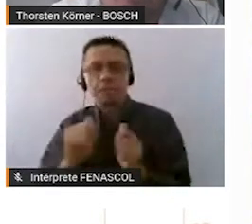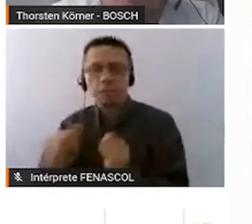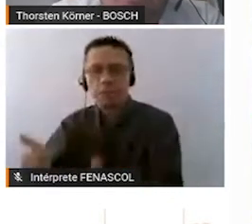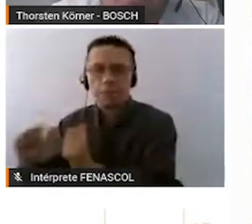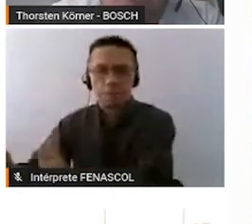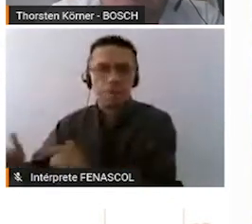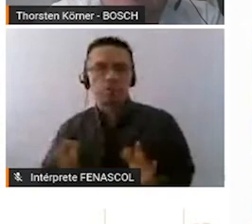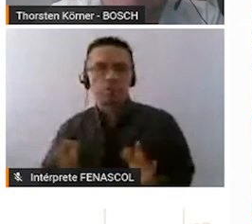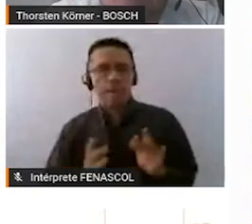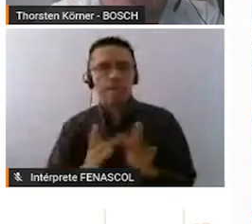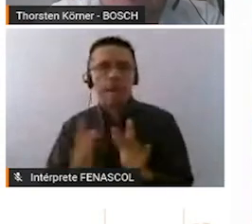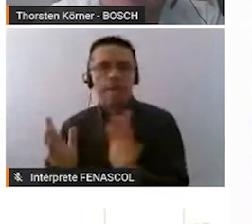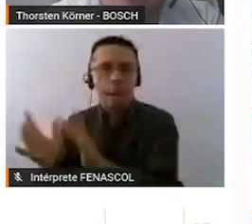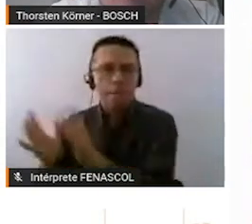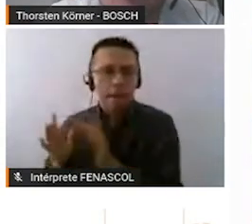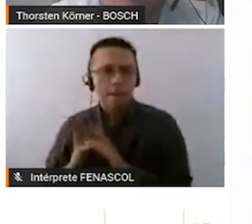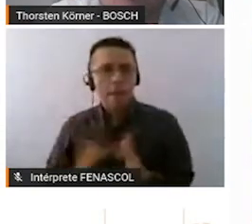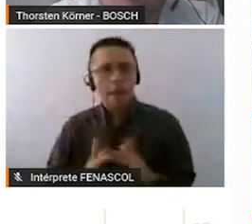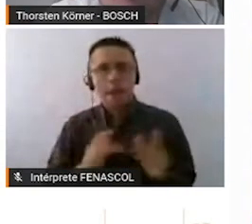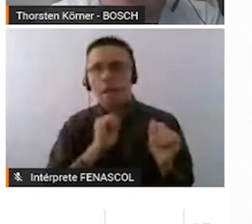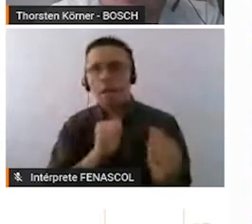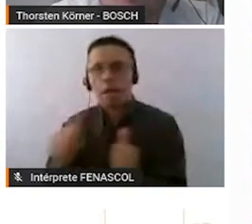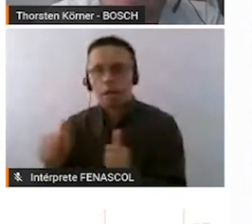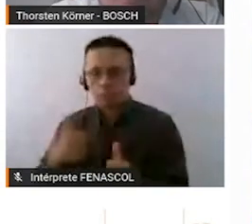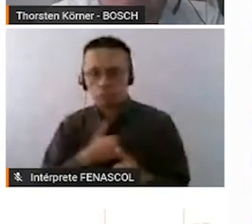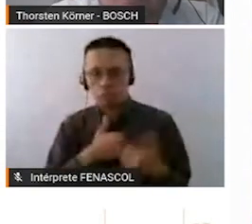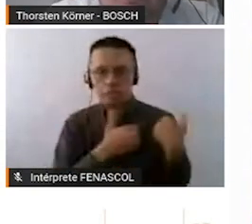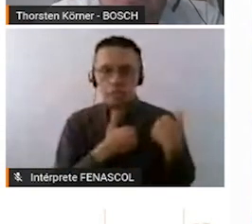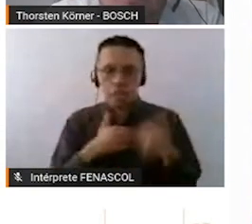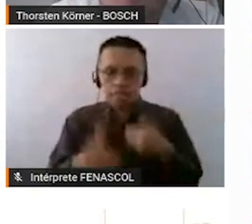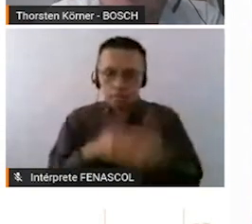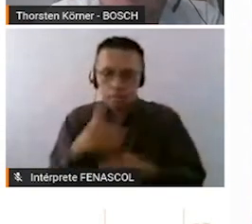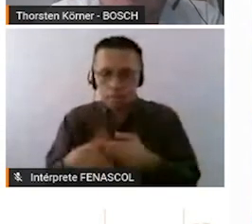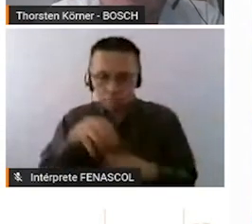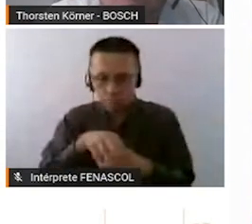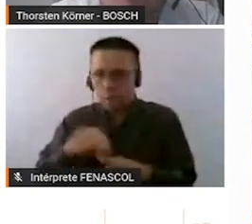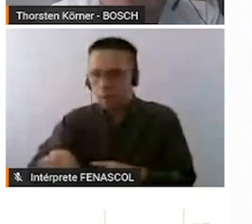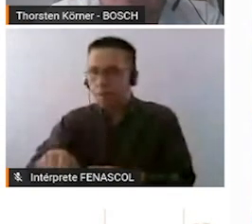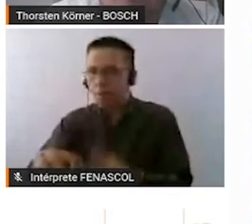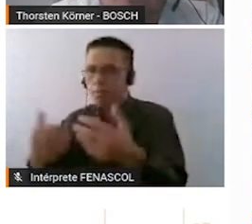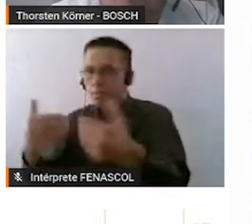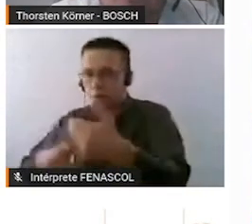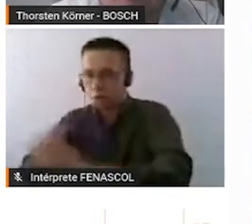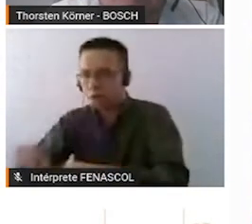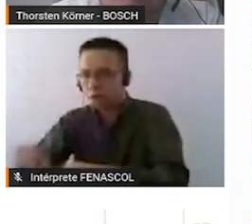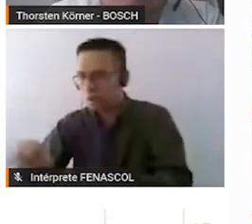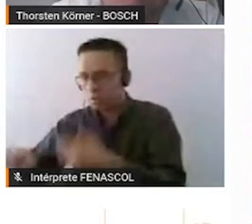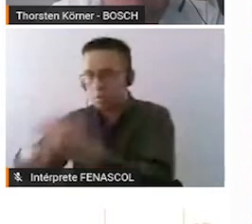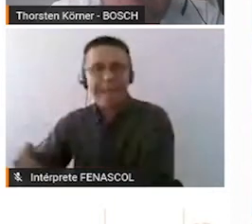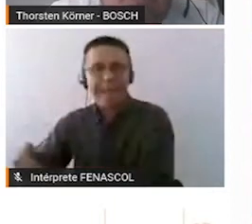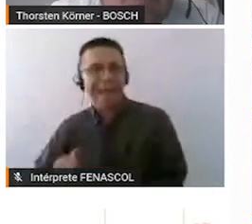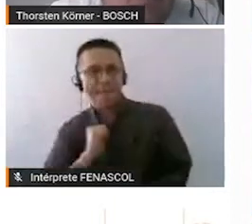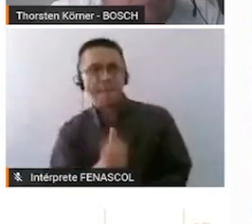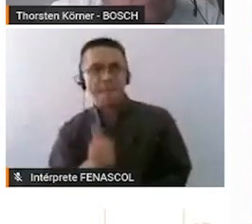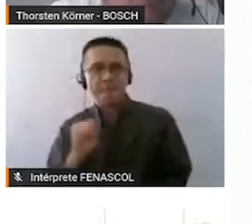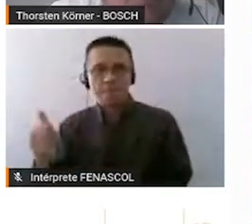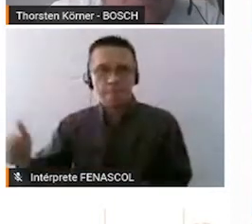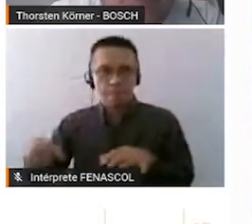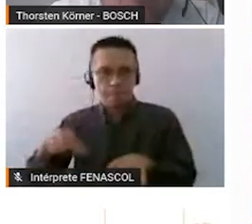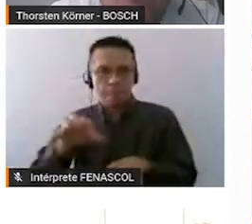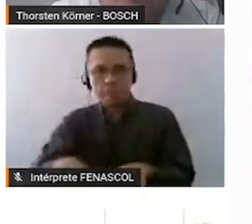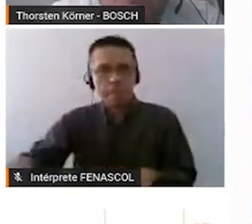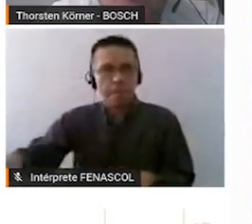Sabe qué parte del proceso ocupa y cómo se debe,